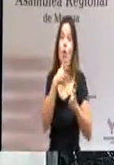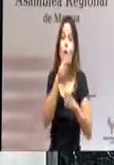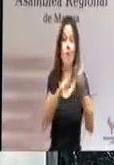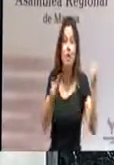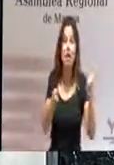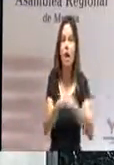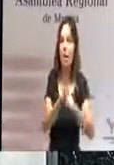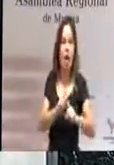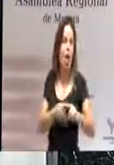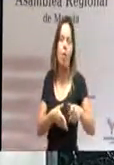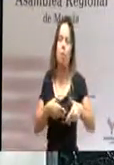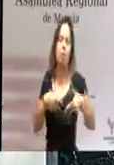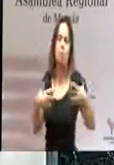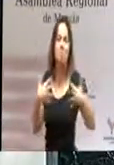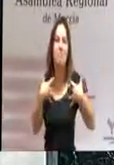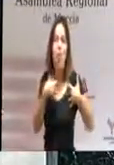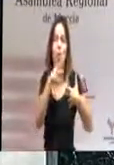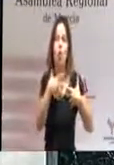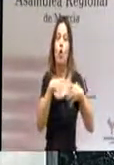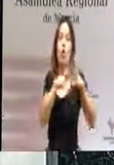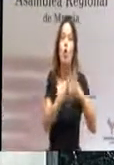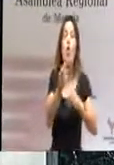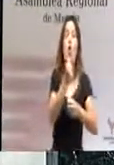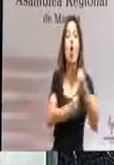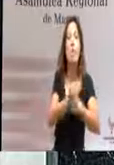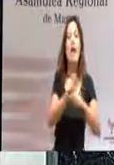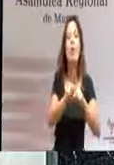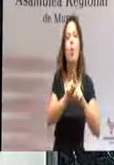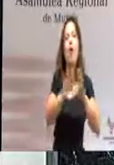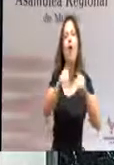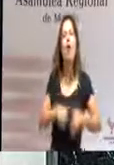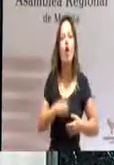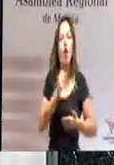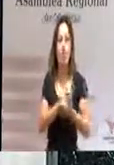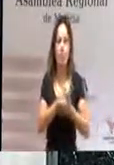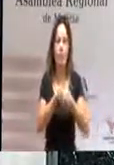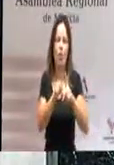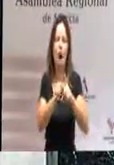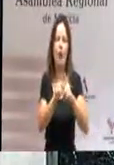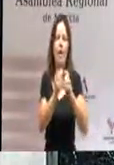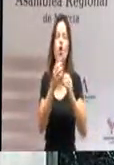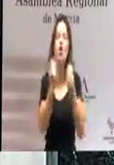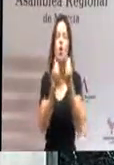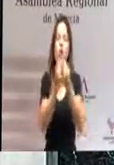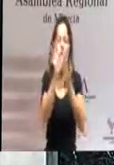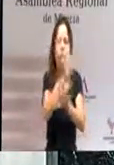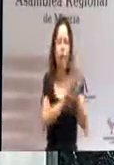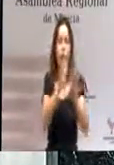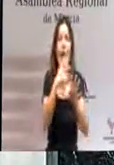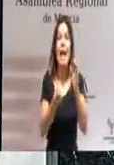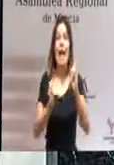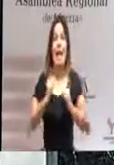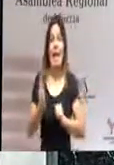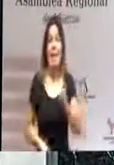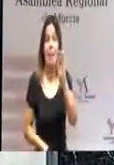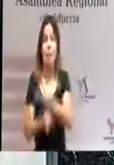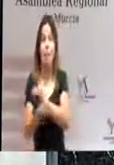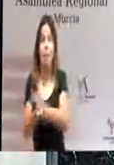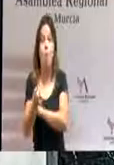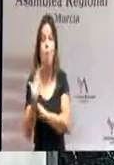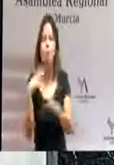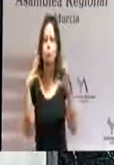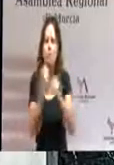por la borda para que el globo de la economía regional vuelva a coger altura. La riqueza se genera y se